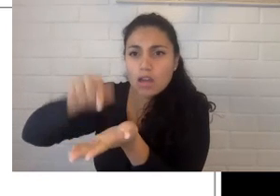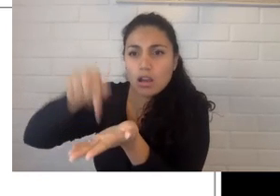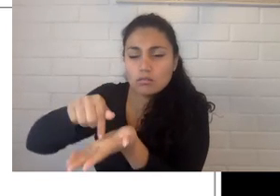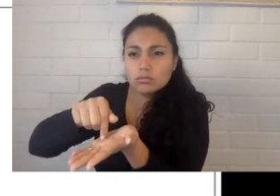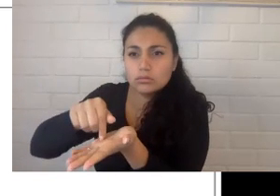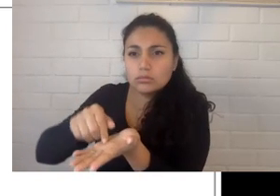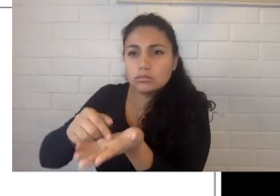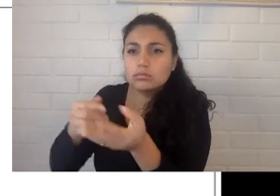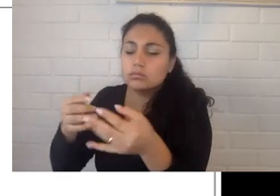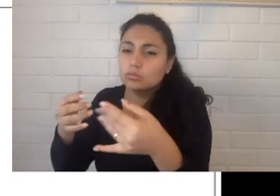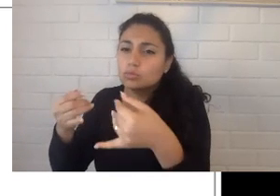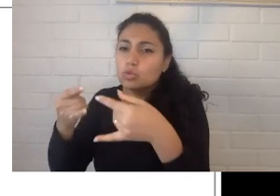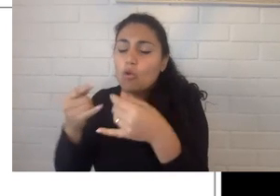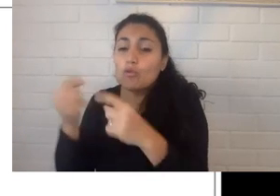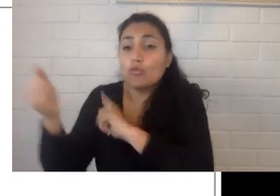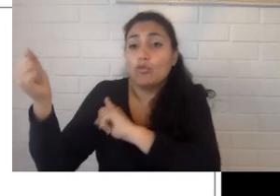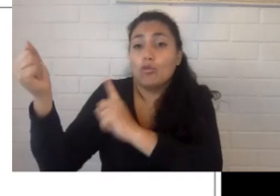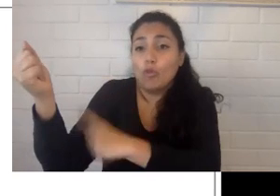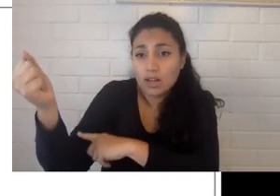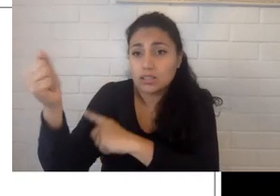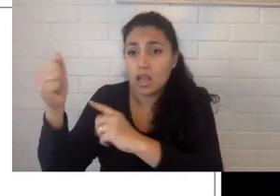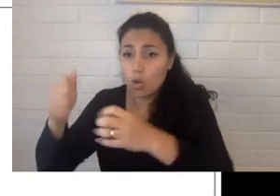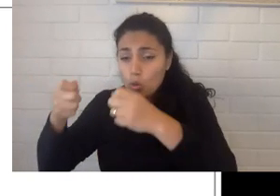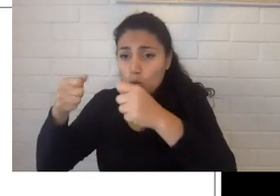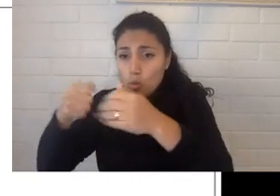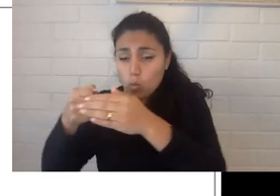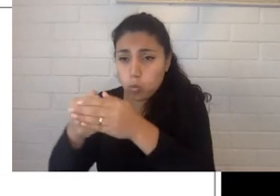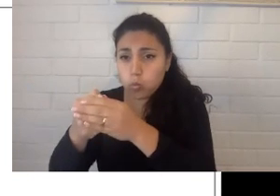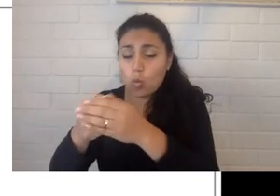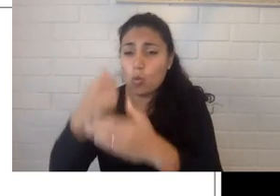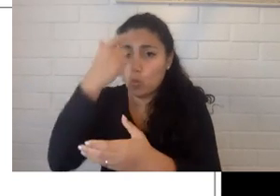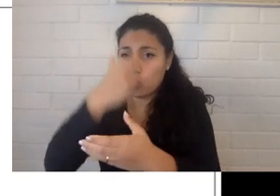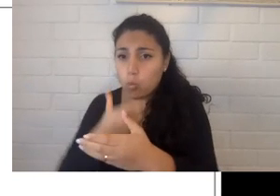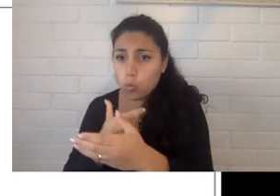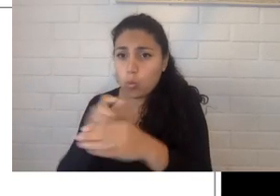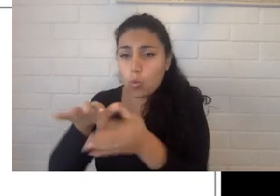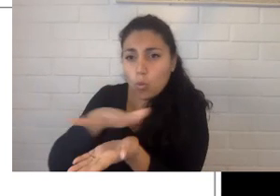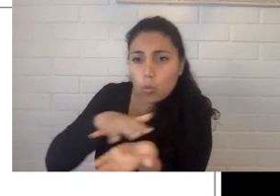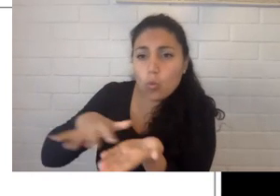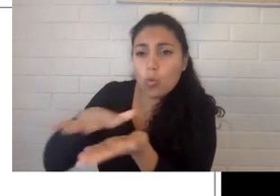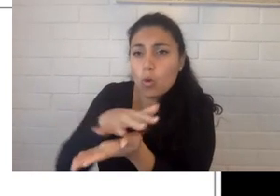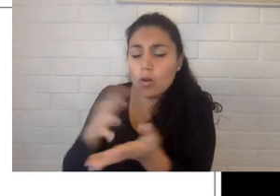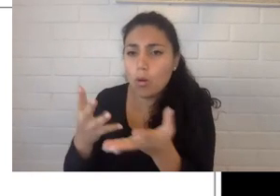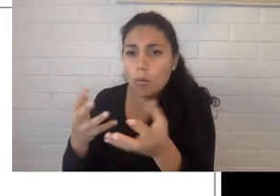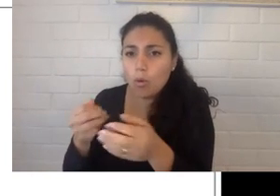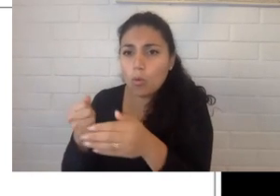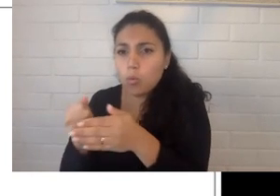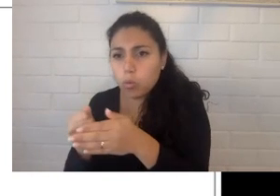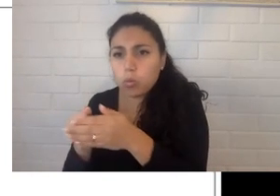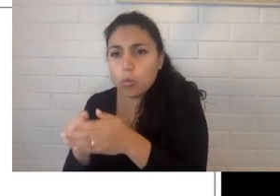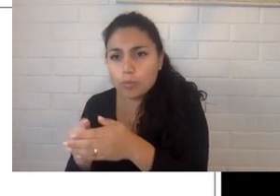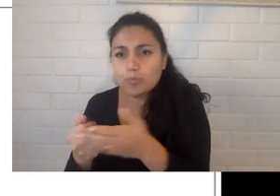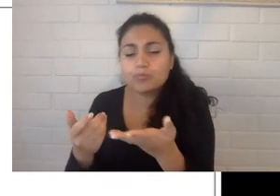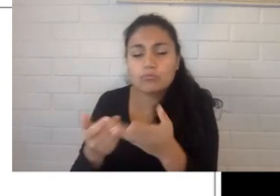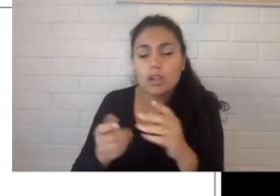tener las fuerzas que se encuentran y que ven sometidas a este cuerpo en el espacio, ¿ya? Entonces pudiésemos decir que en términos